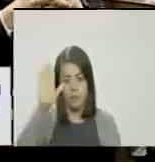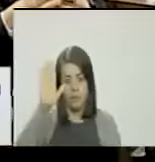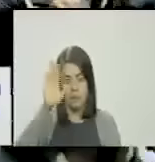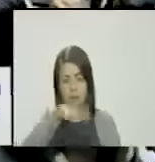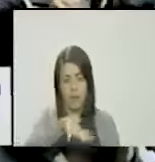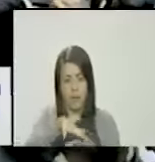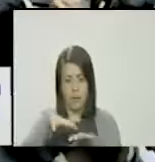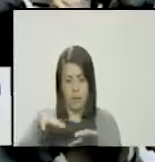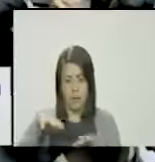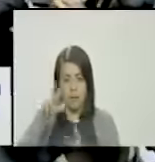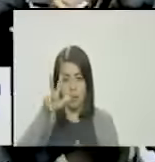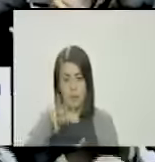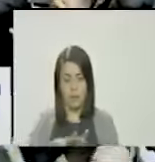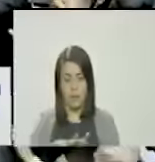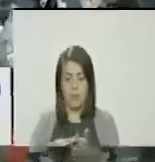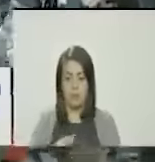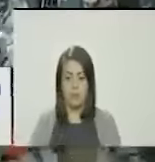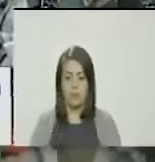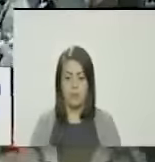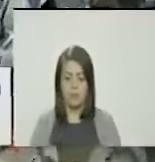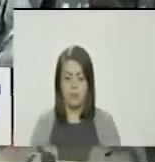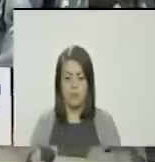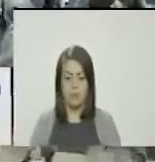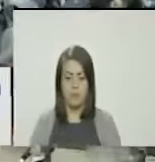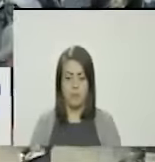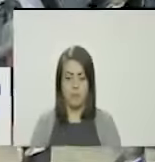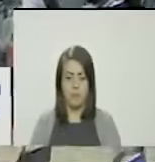Mayoría evidente, aprobado.